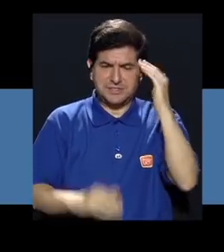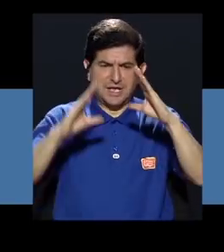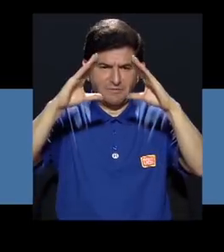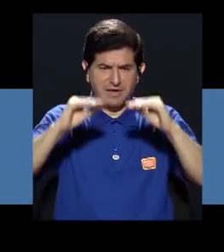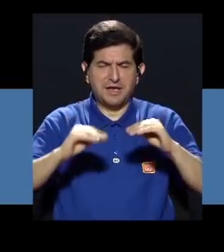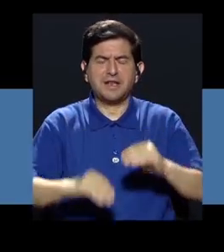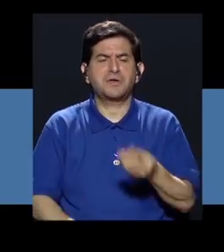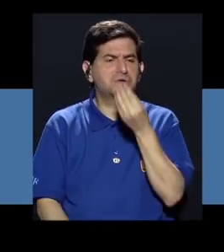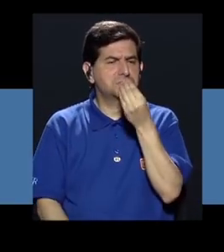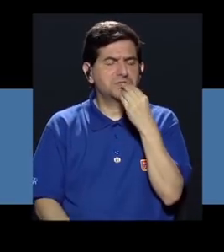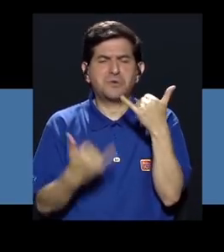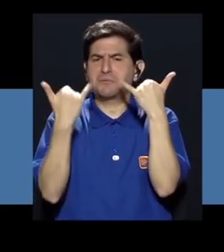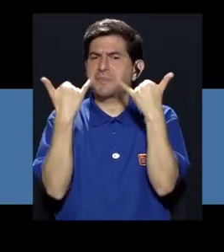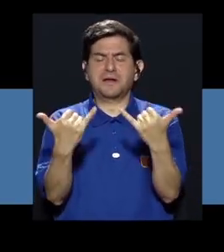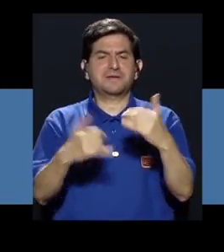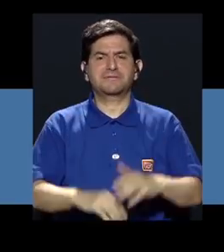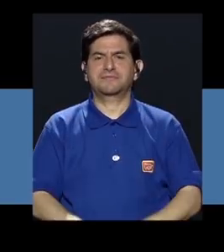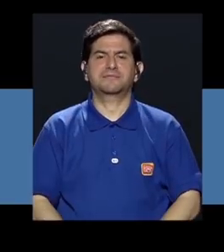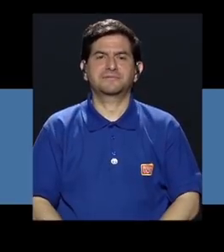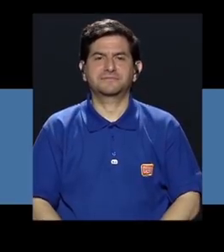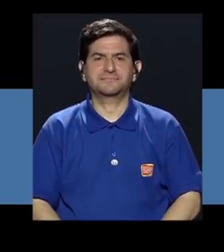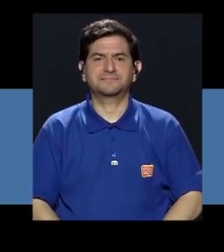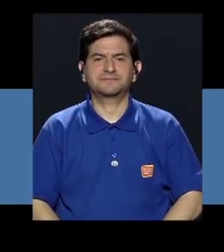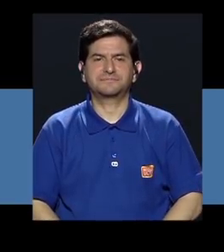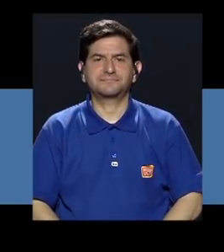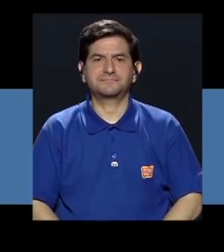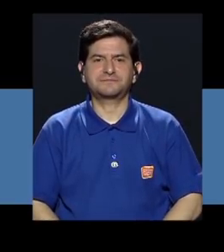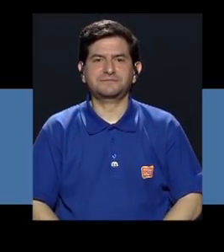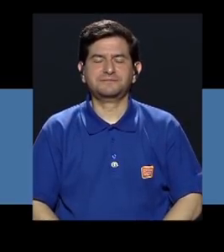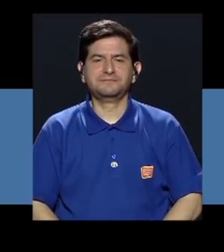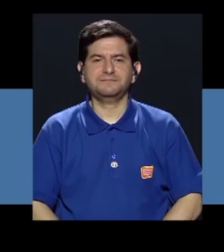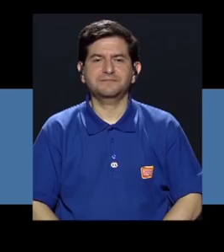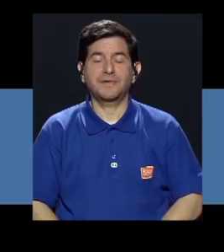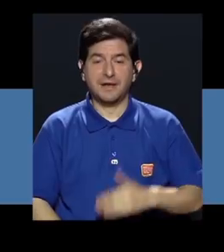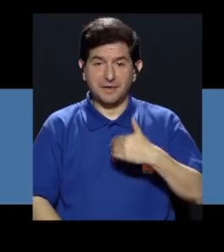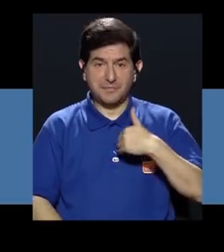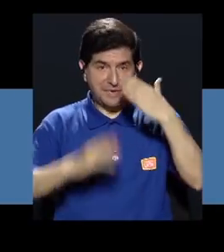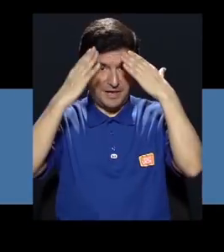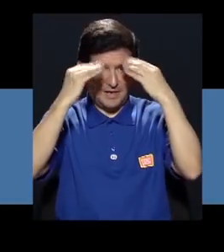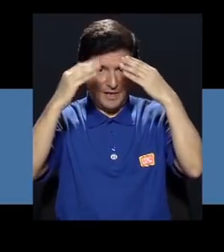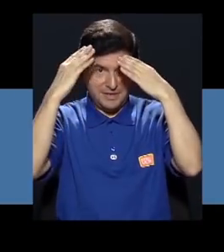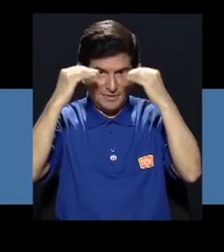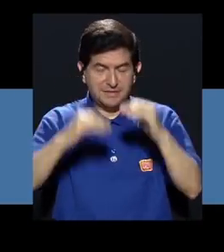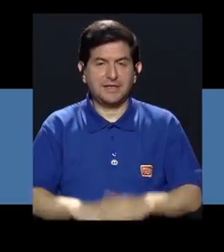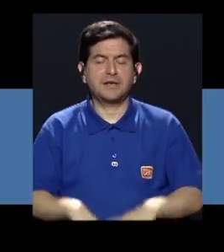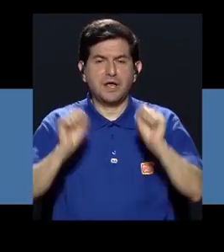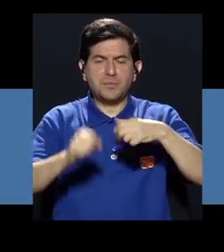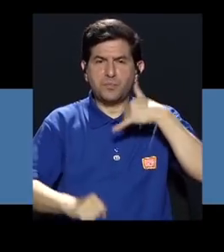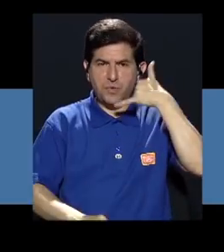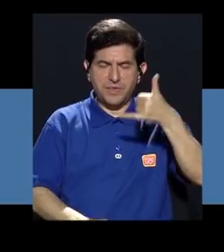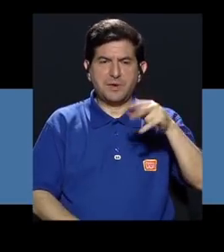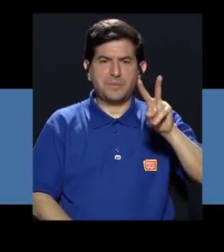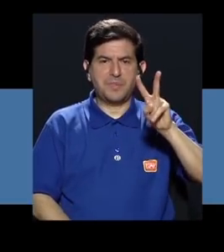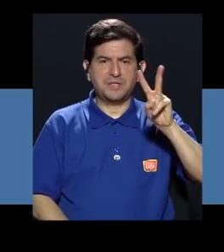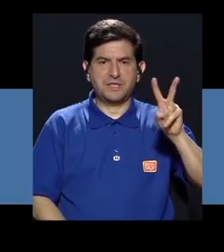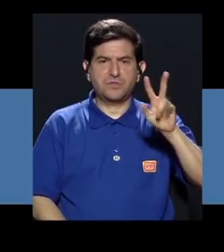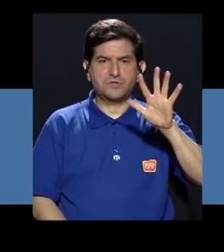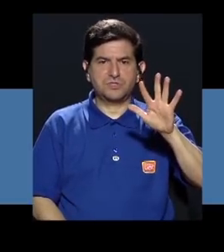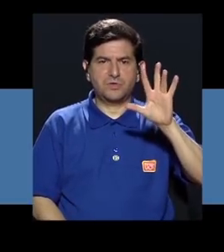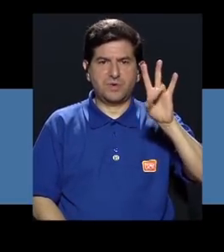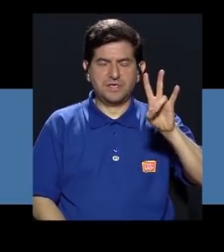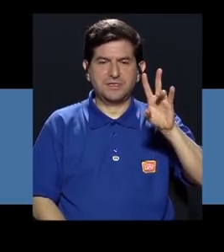uno sabe que en la noche ya comieron y es una ayuda muy grande. Para obtener más información, puede llamar